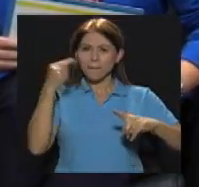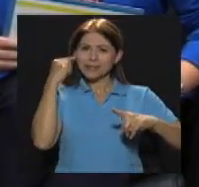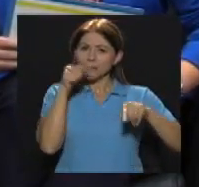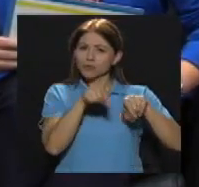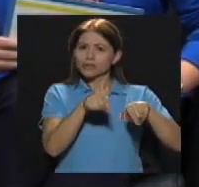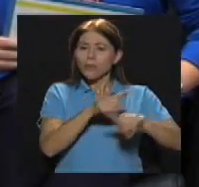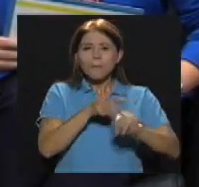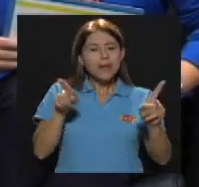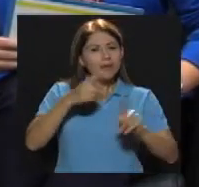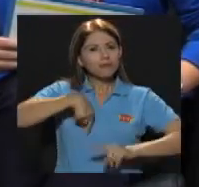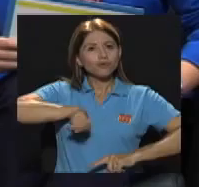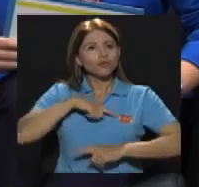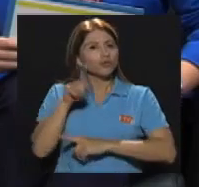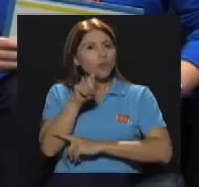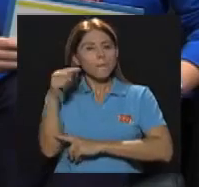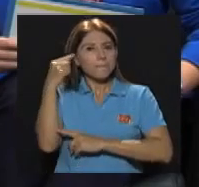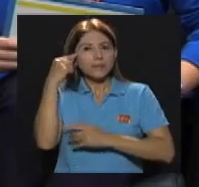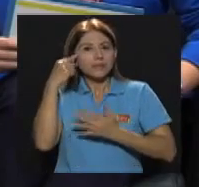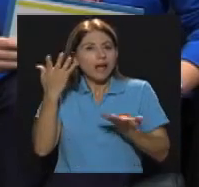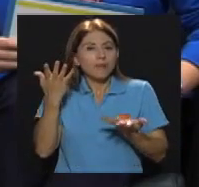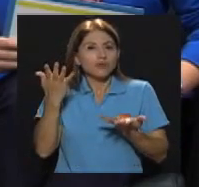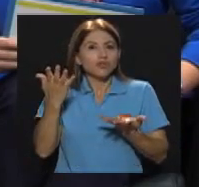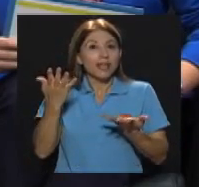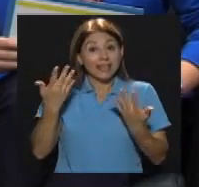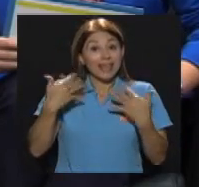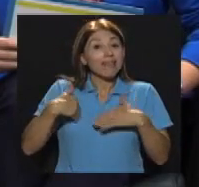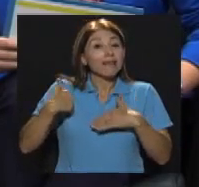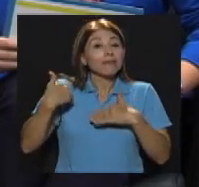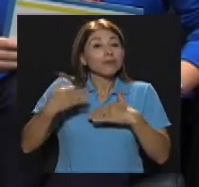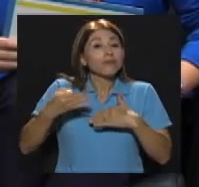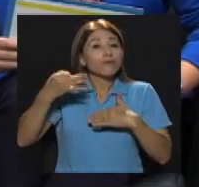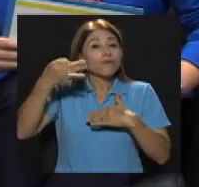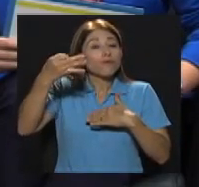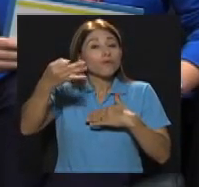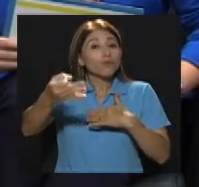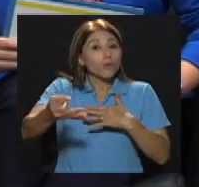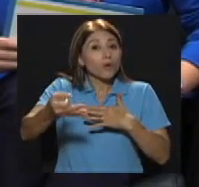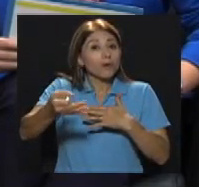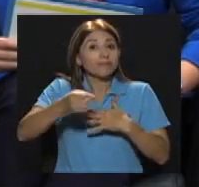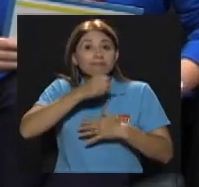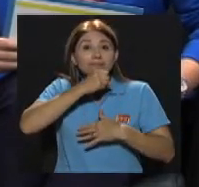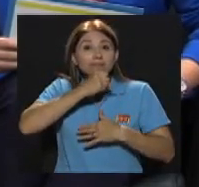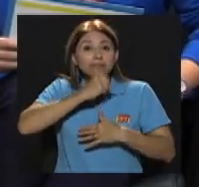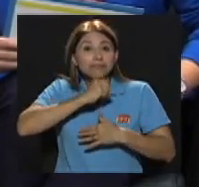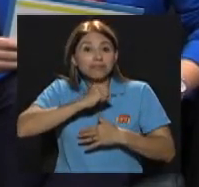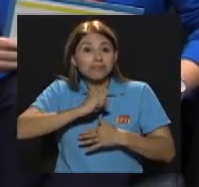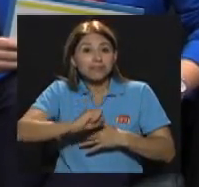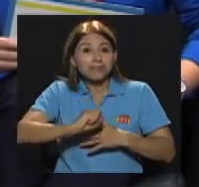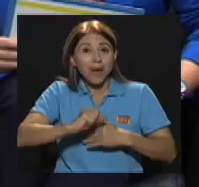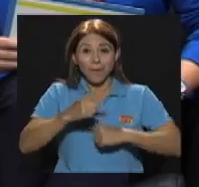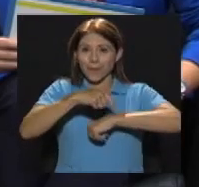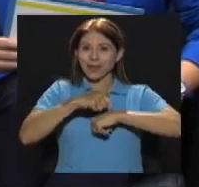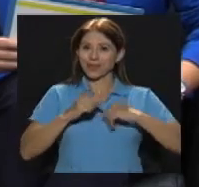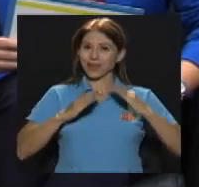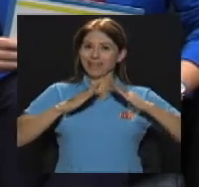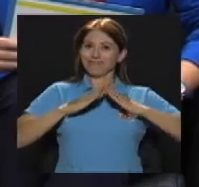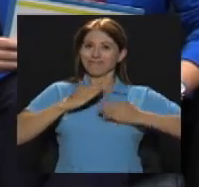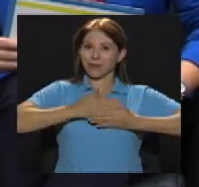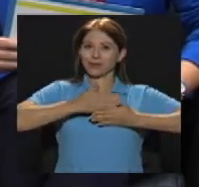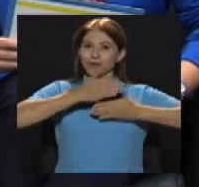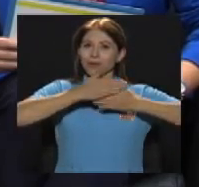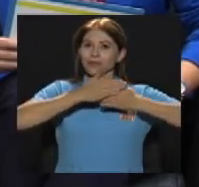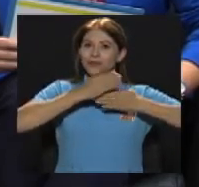no vamos a tener la misma edad cuando construimos que cuando vamos a seguir viviendo ya durante